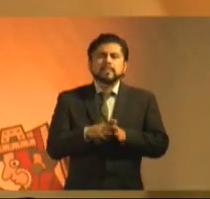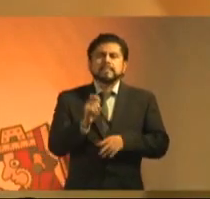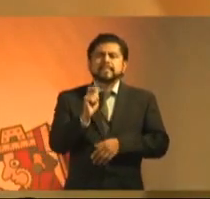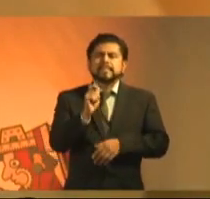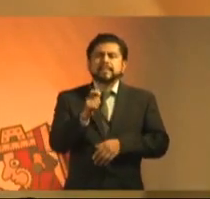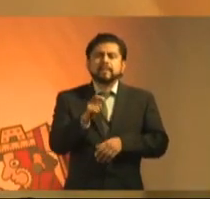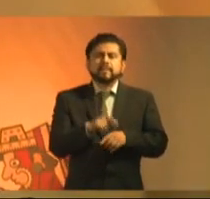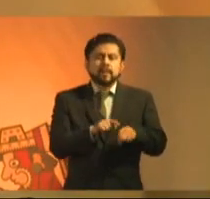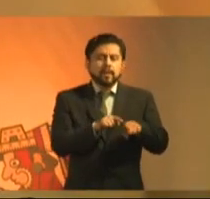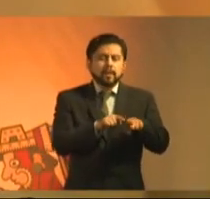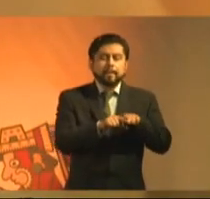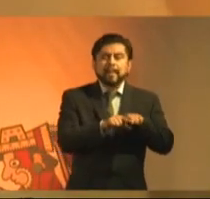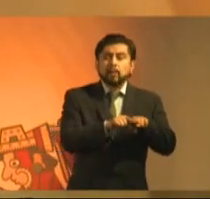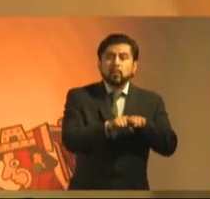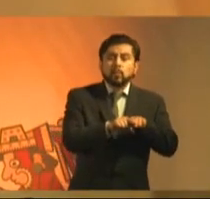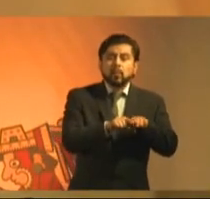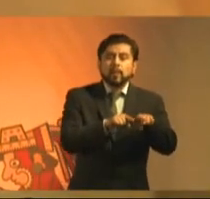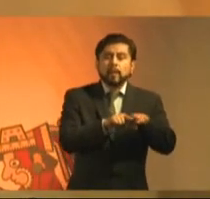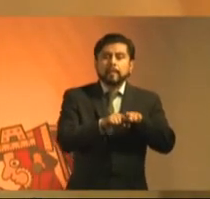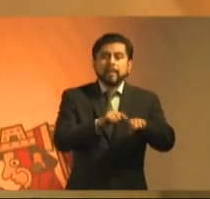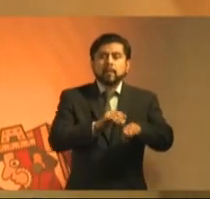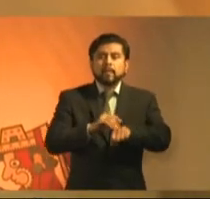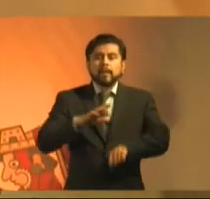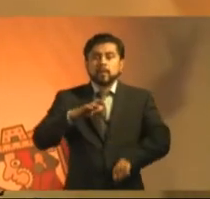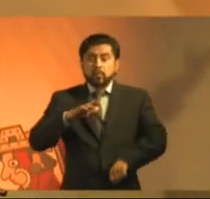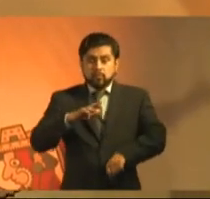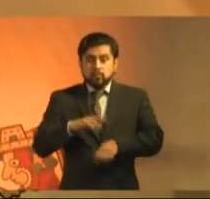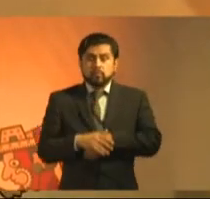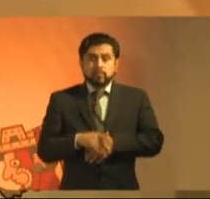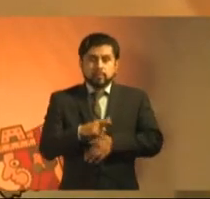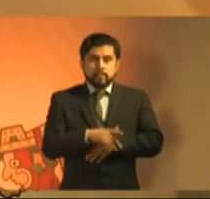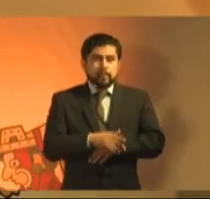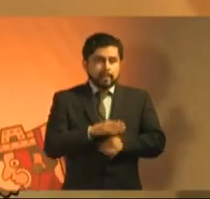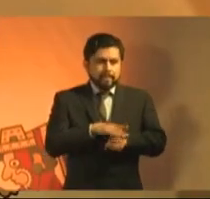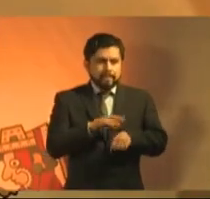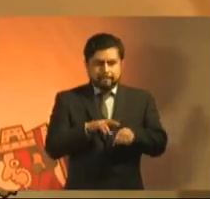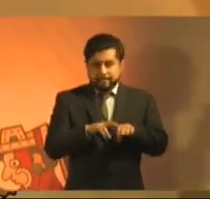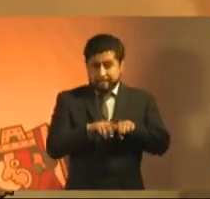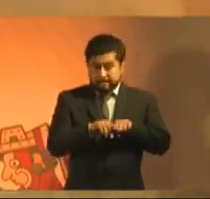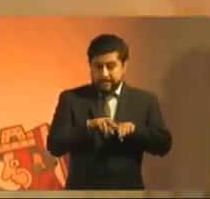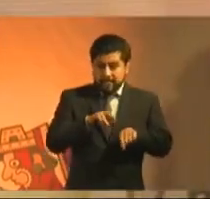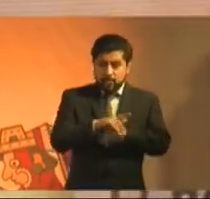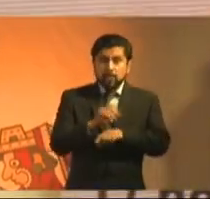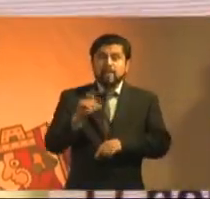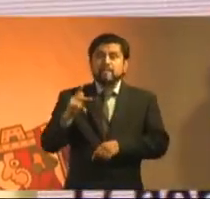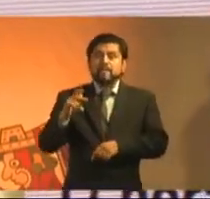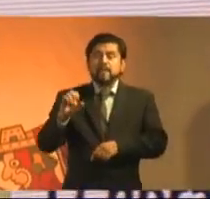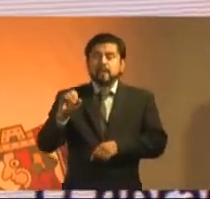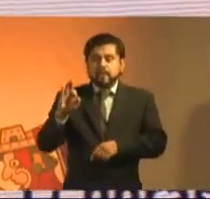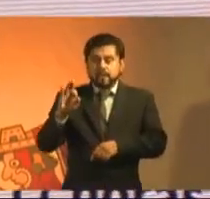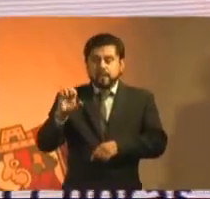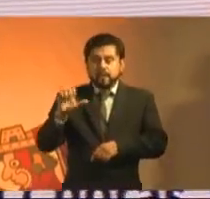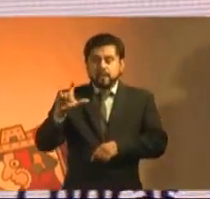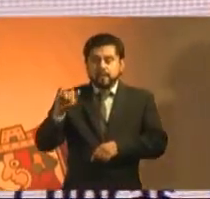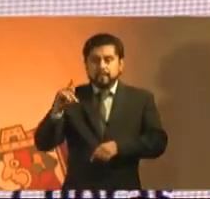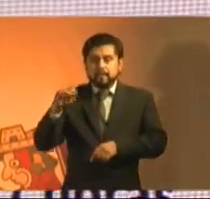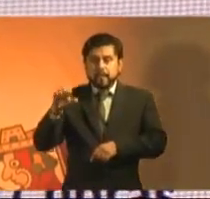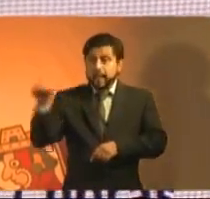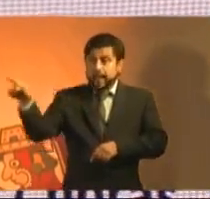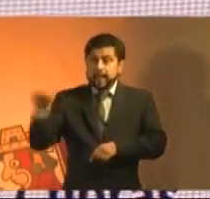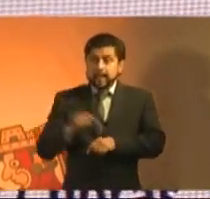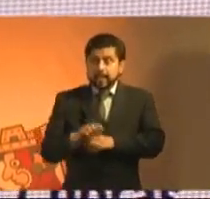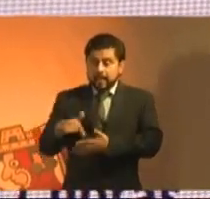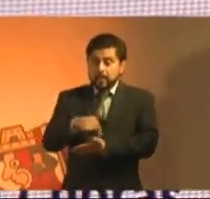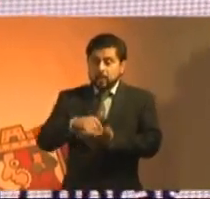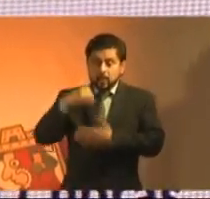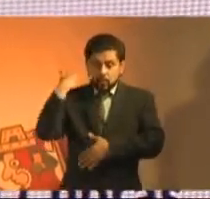hermano felipe o hermano mayor hermano sagrado y así le decían en yucatán a felipe